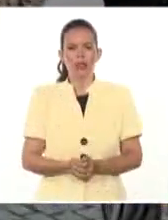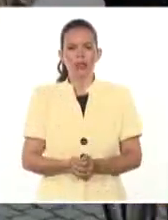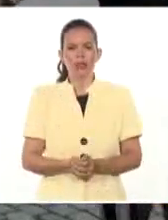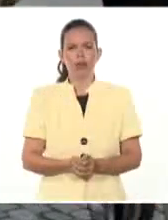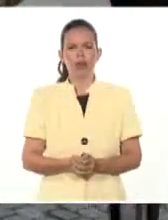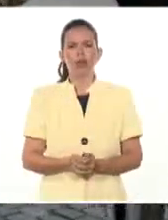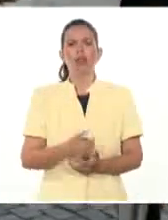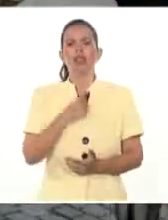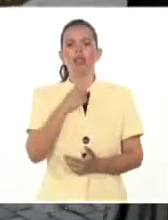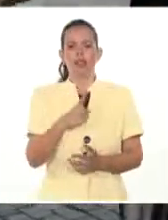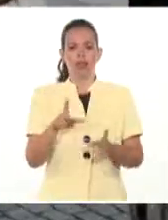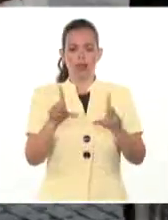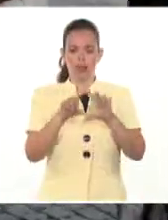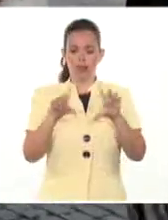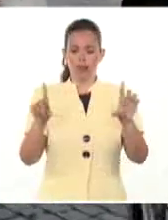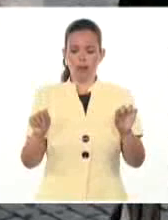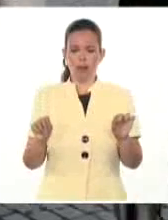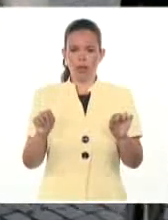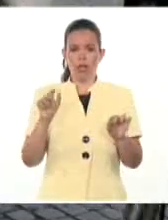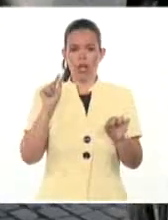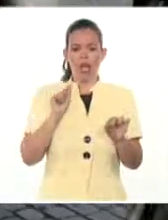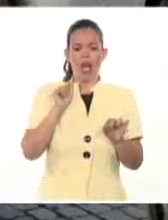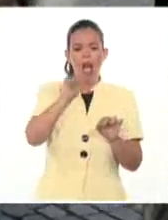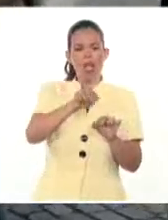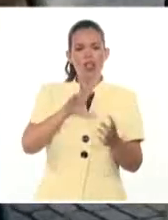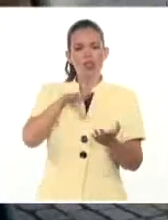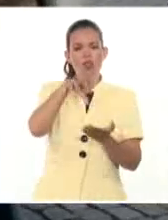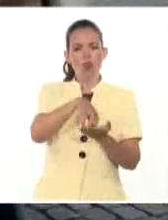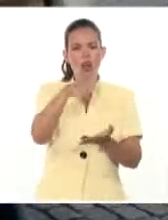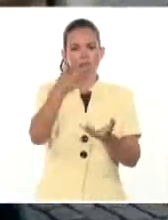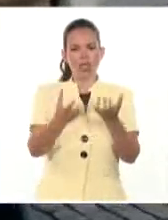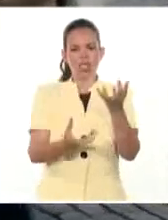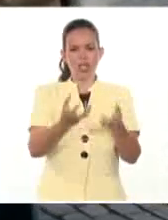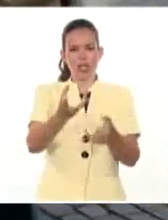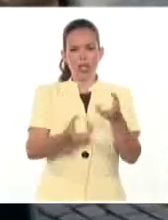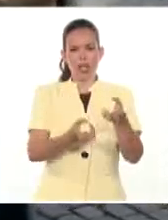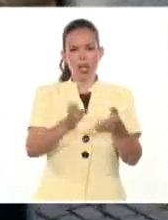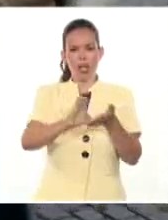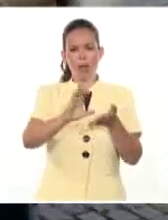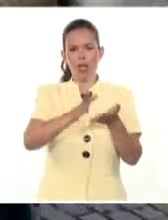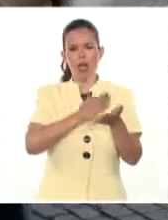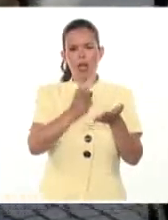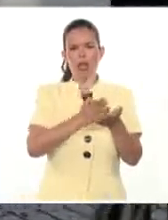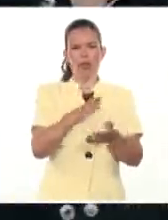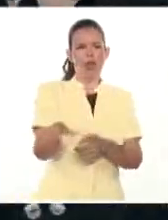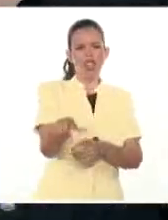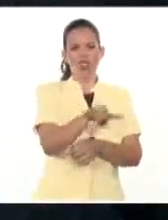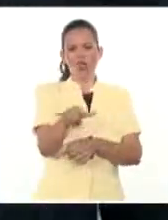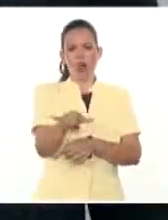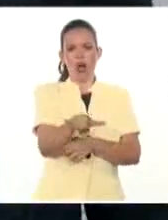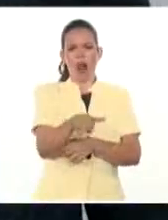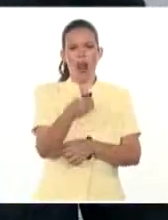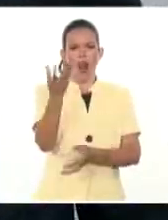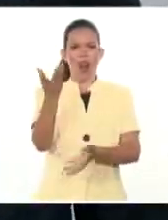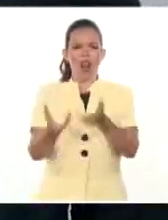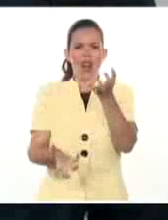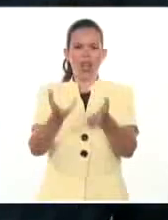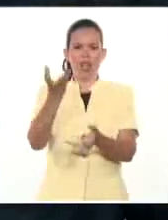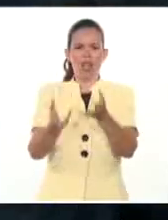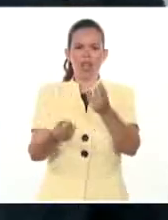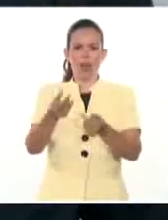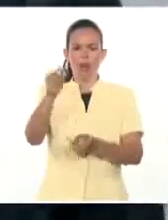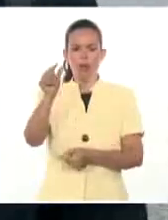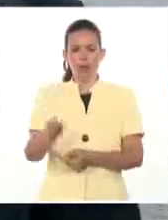Dice, donde se queman libros, en última instancia también se terminan quemando personas. Es un hecho aberrante,